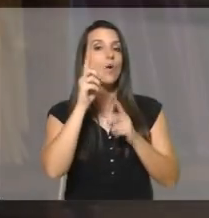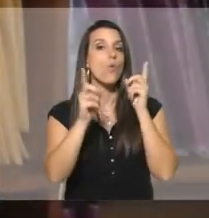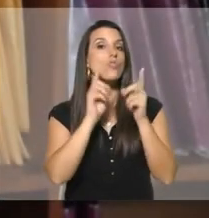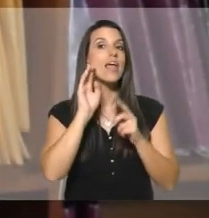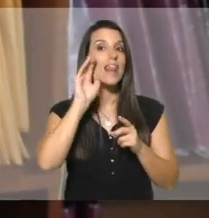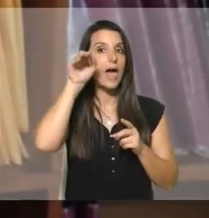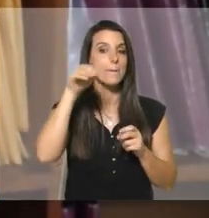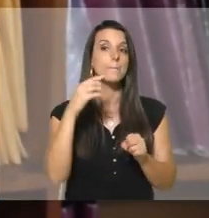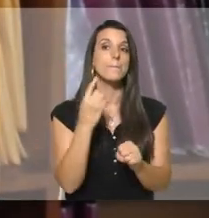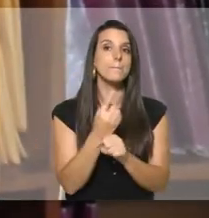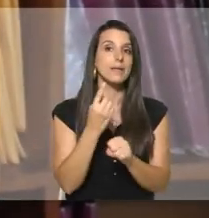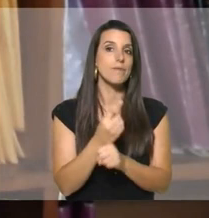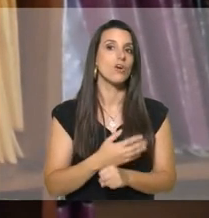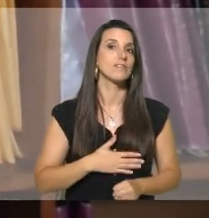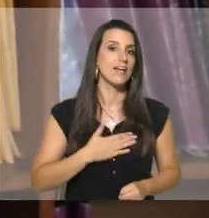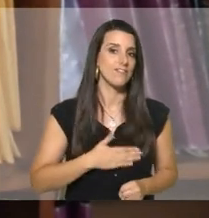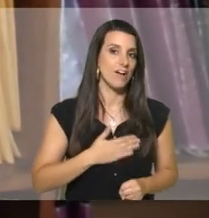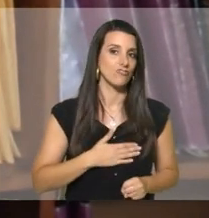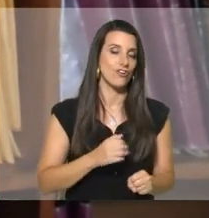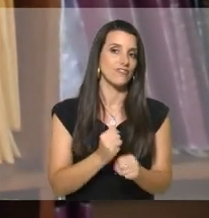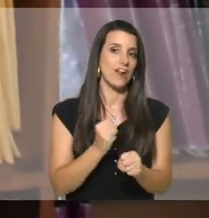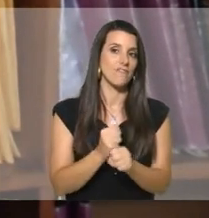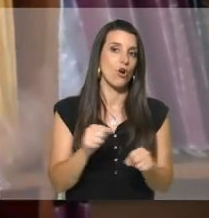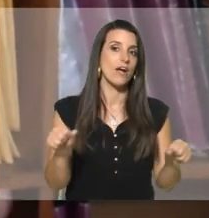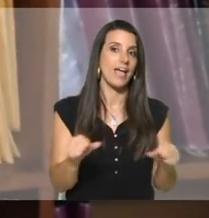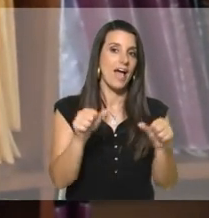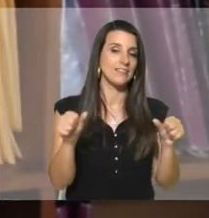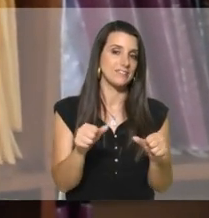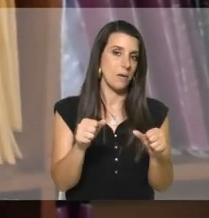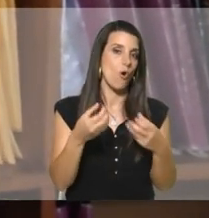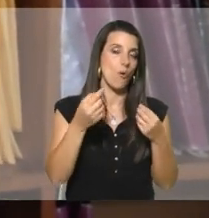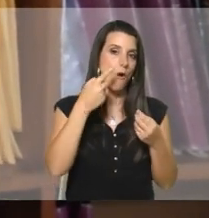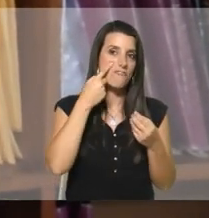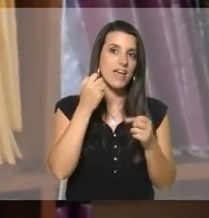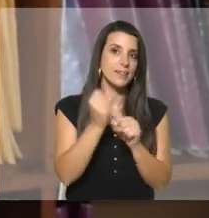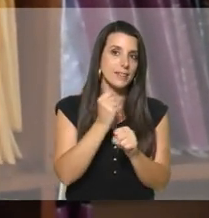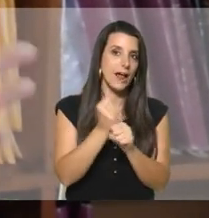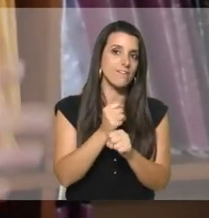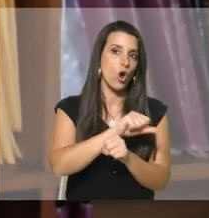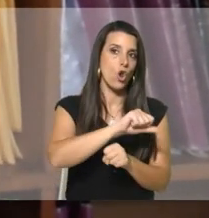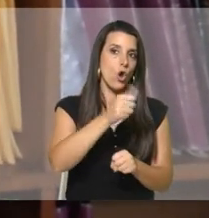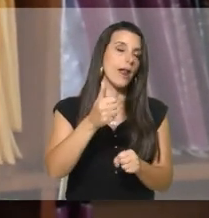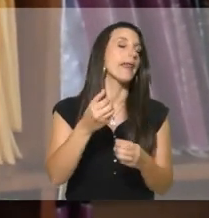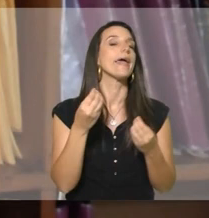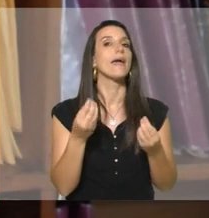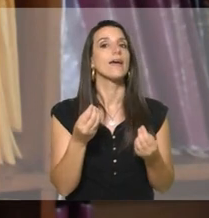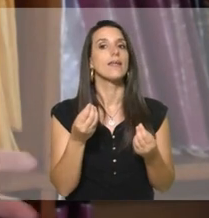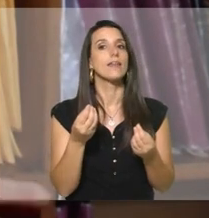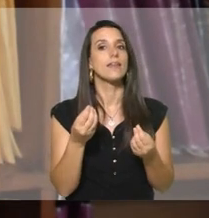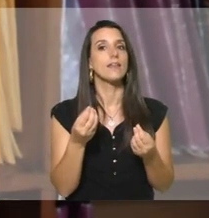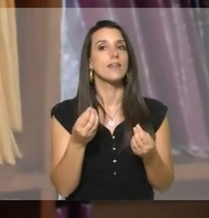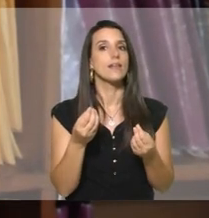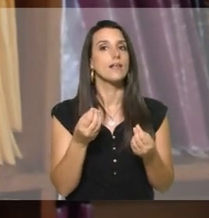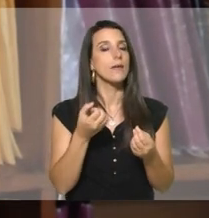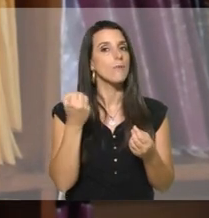udelar primero la satisfacción ante el trabajo realizado los frutos de ese trabajo en el que Cabe